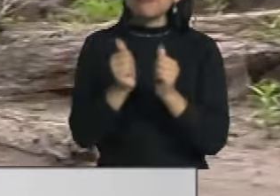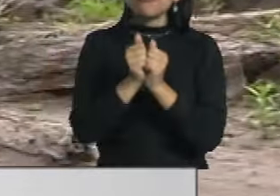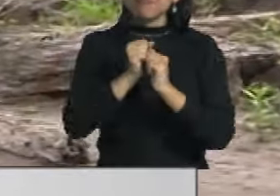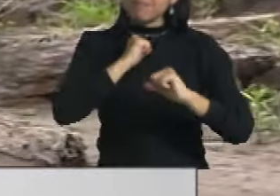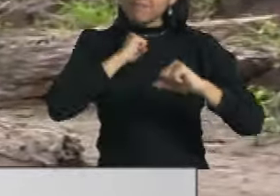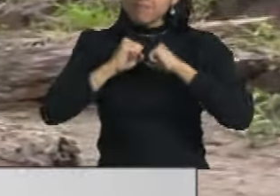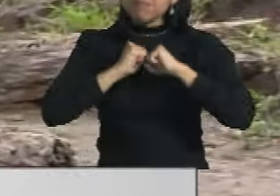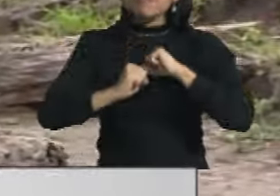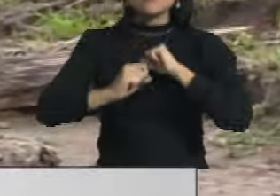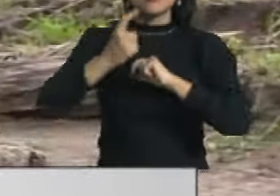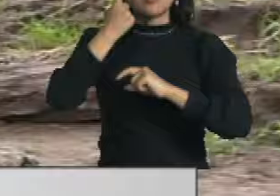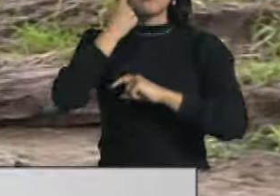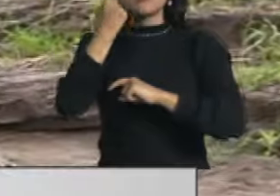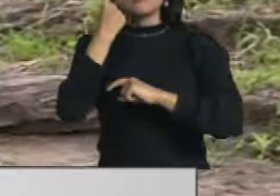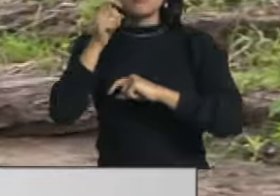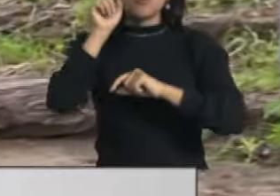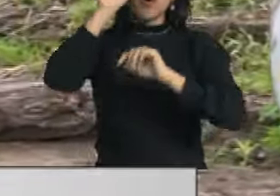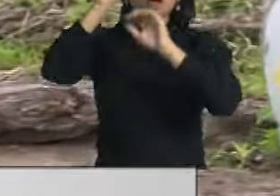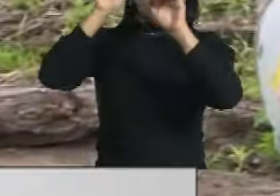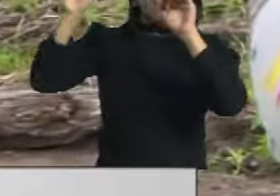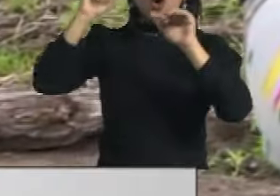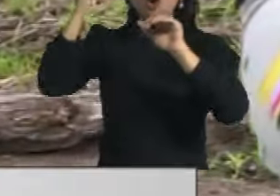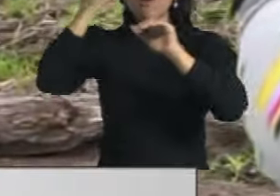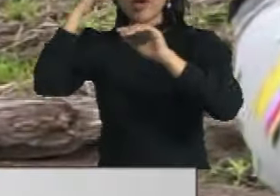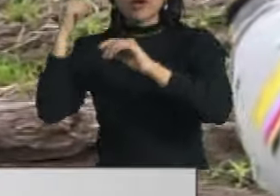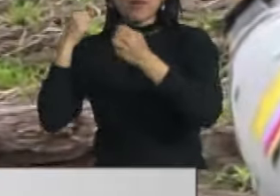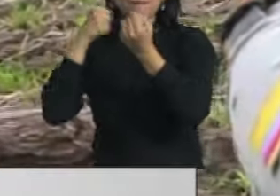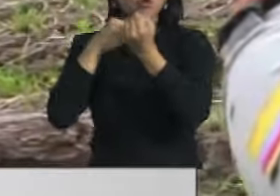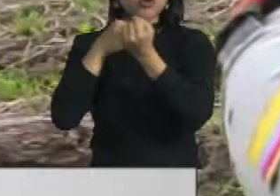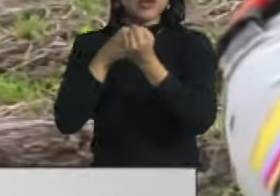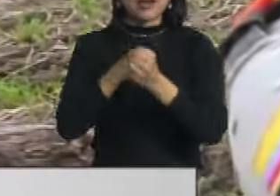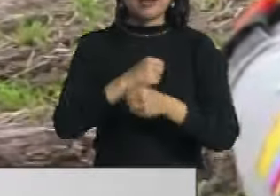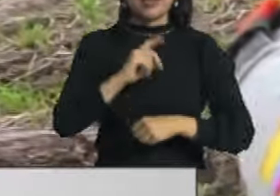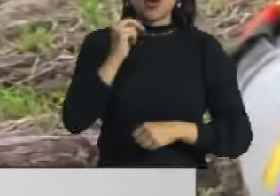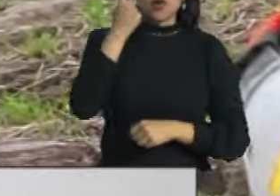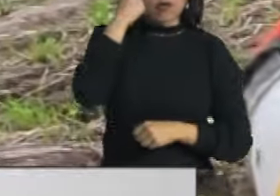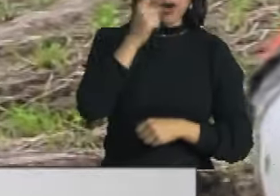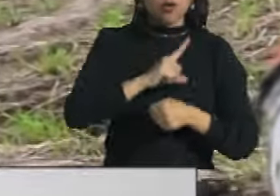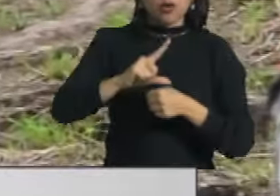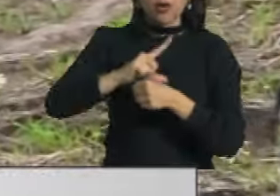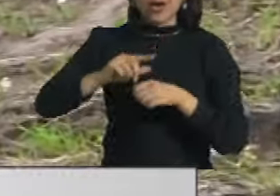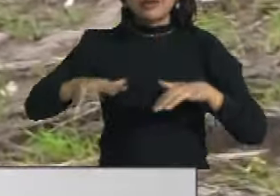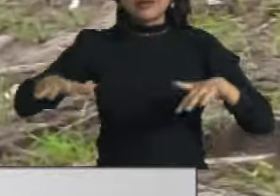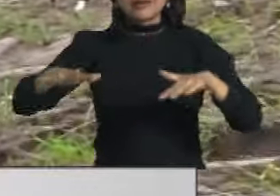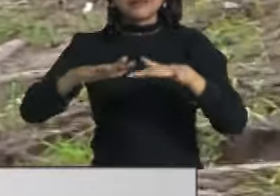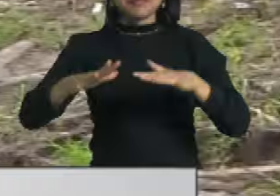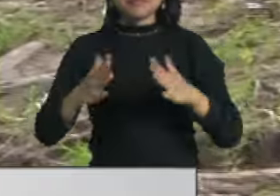del Gobierno Nacional para apoyar a los gobiernos locales, que es la forma en que funciona el sistema. Entonces tenemos que